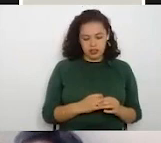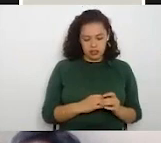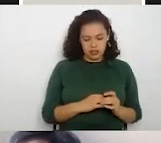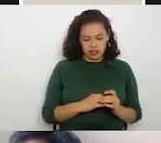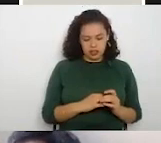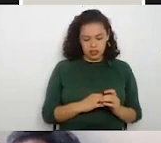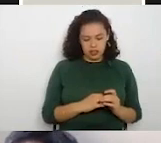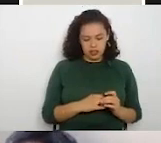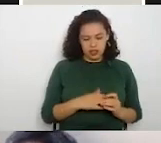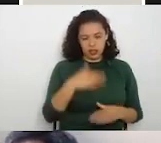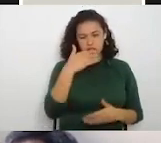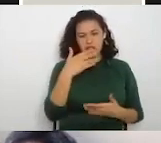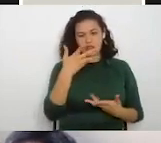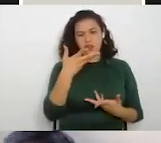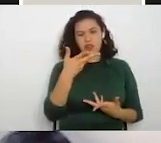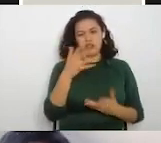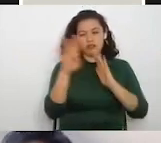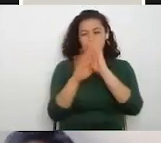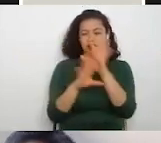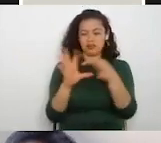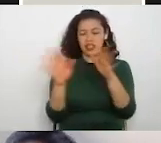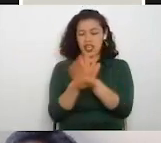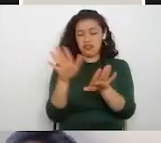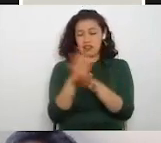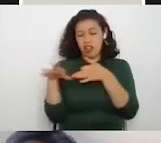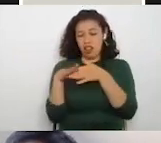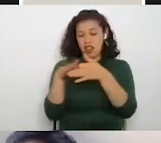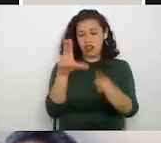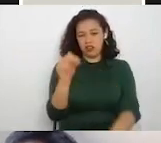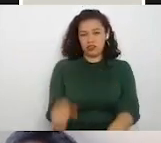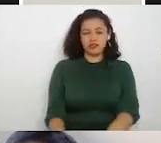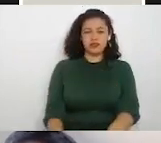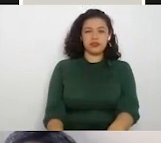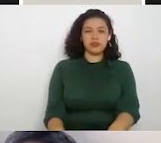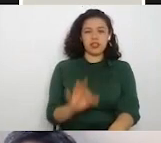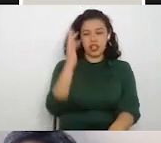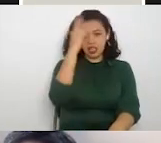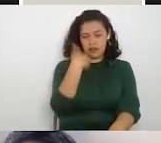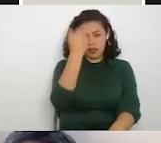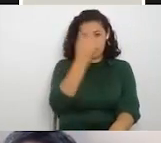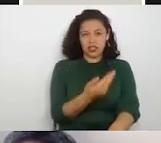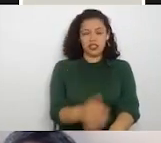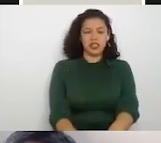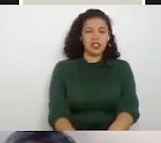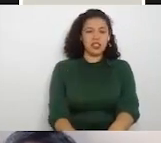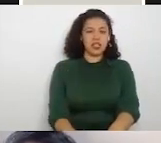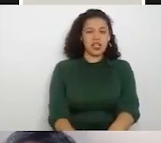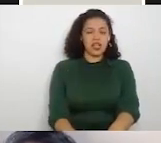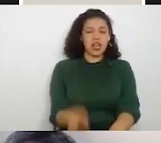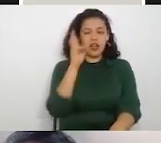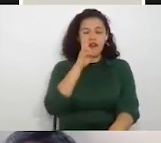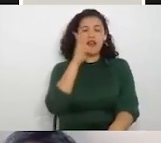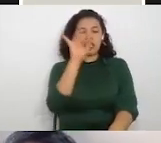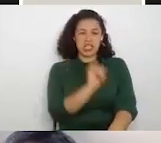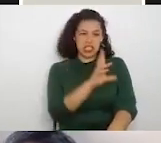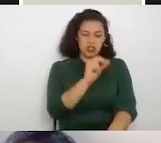los procedimientos con tanta frecuencia, ¿no? Entonces pudiera decirse, por ejemplo, se revisarán para ver su pertinencia,